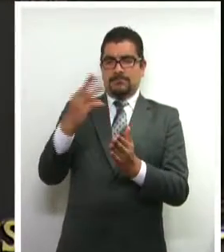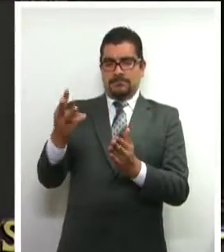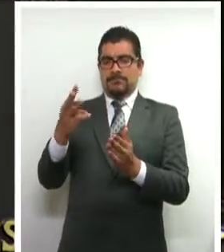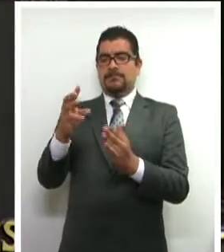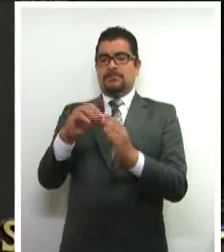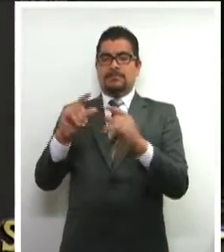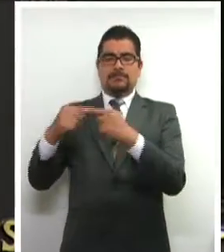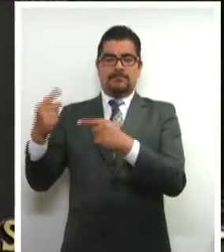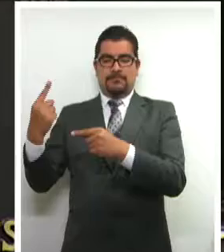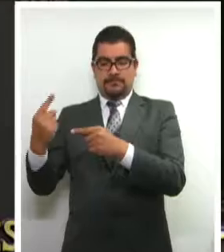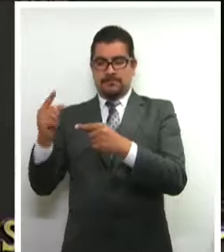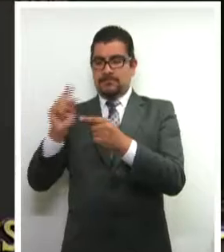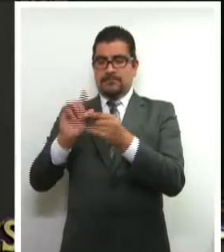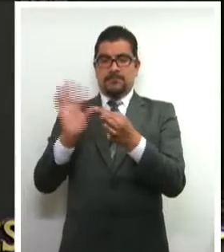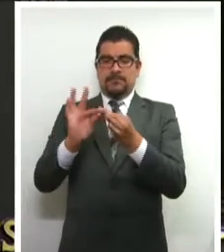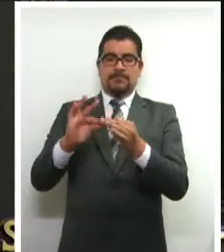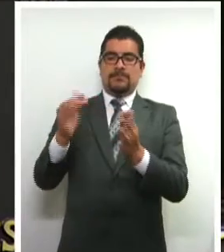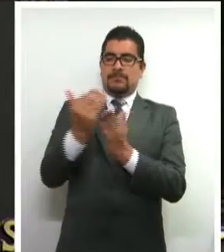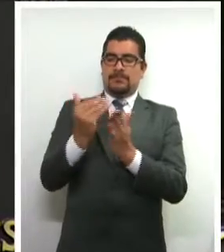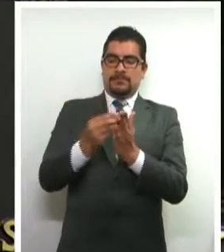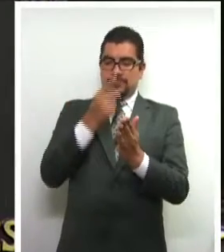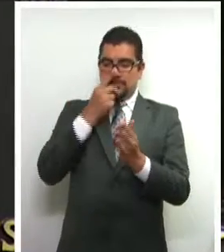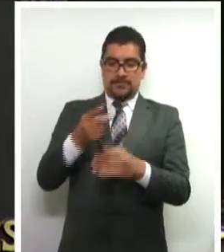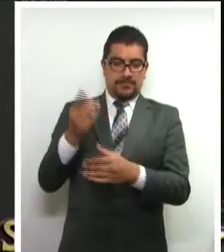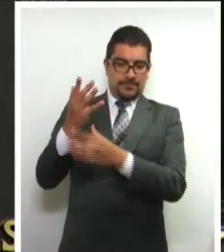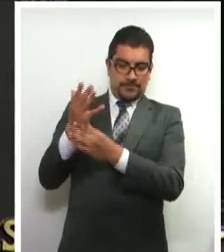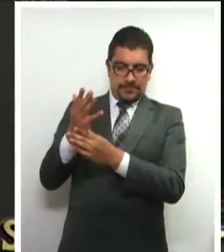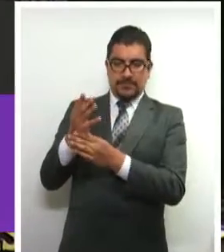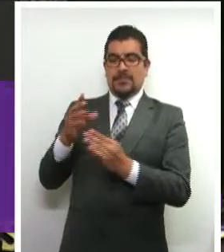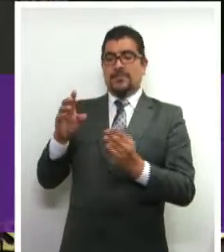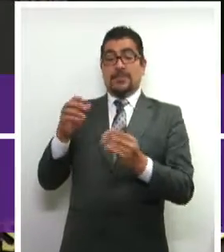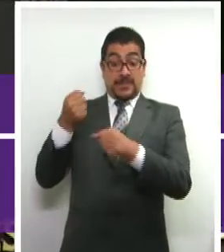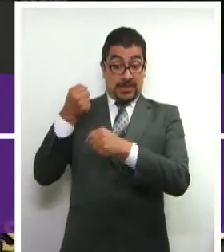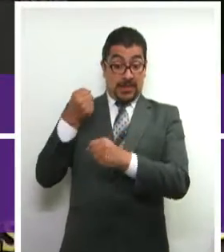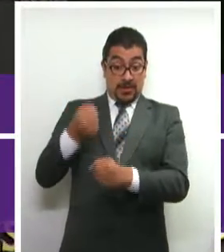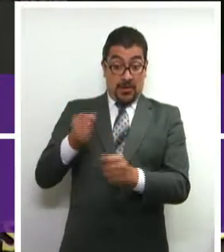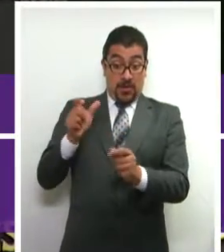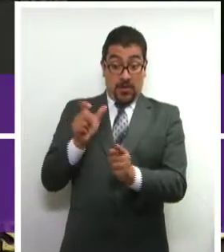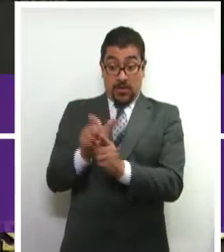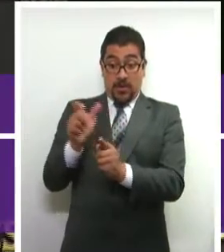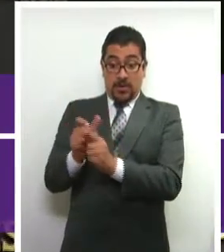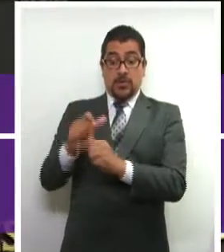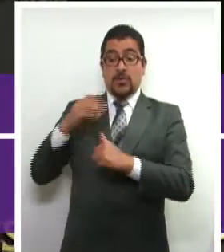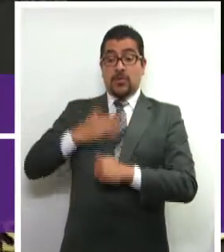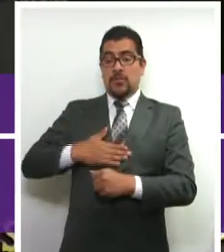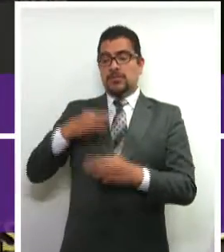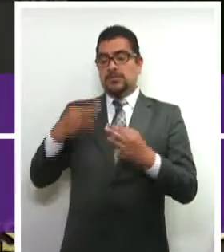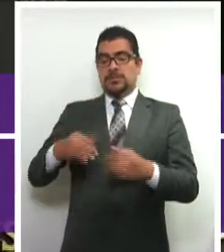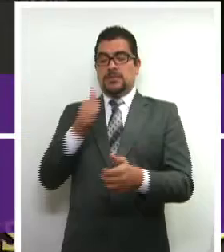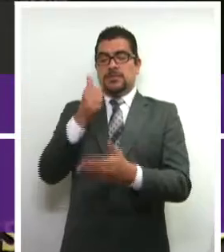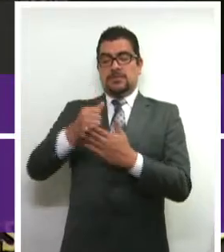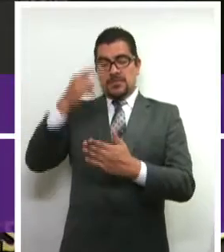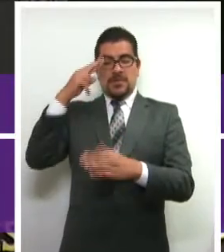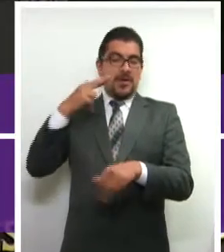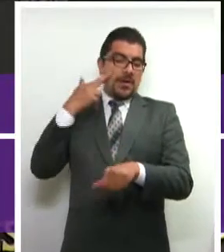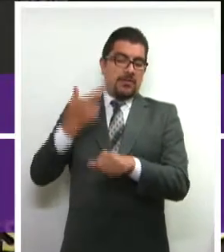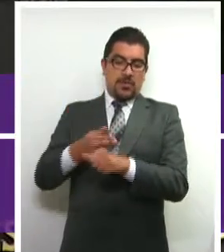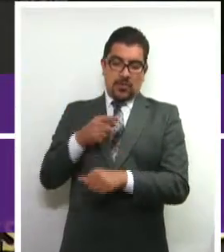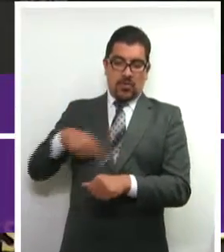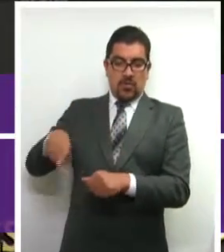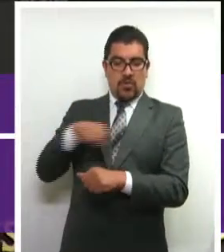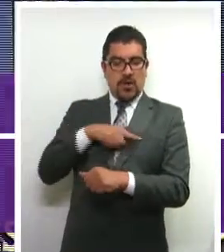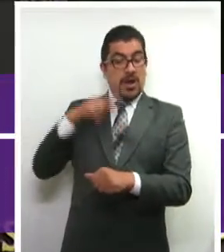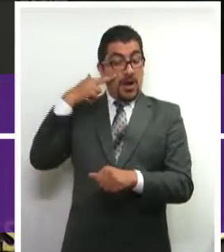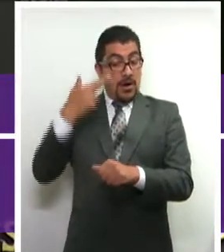párrafo primero, que a la letra dice: la seguridad y la justicia son responsabilidad de la Ciudad de México, coincidimos en que es